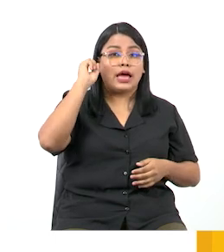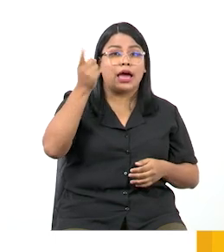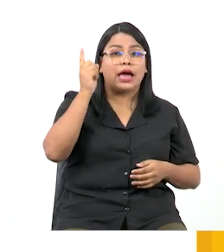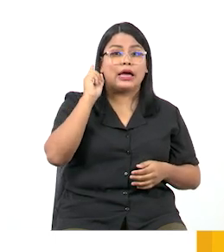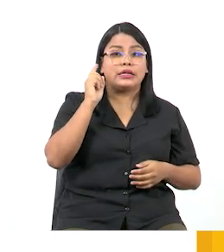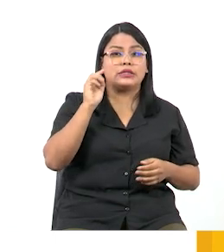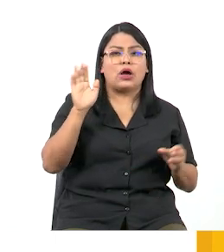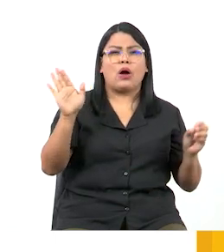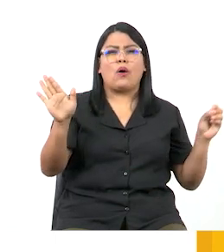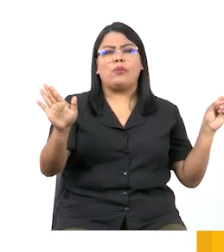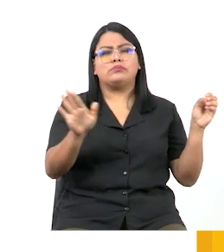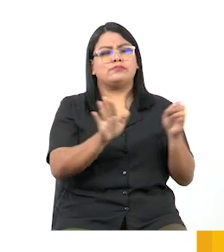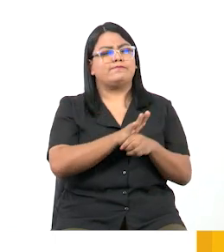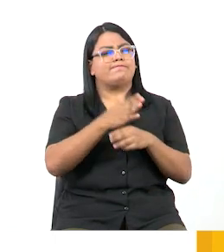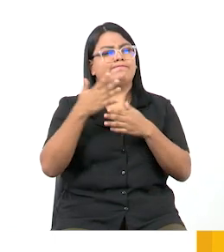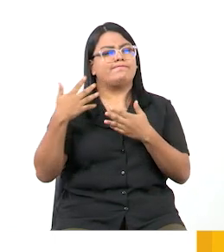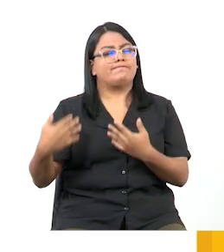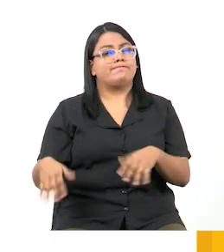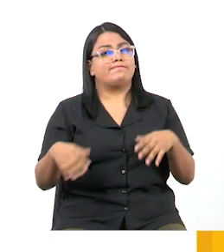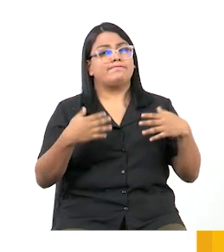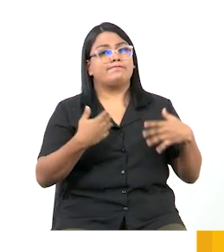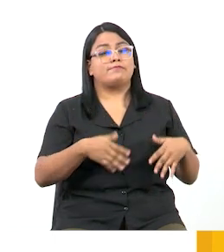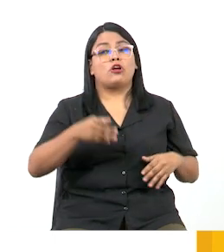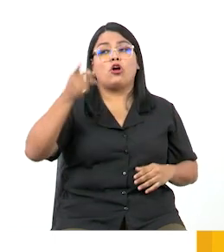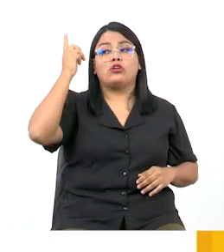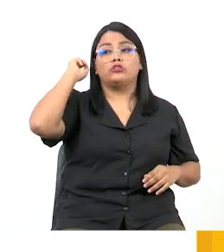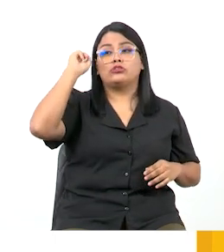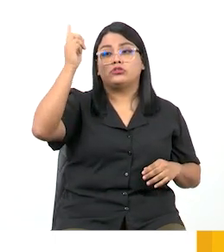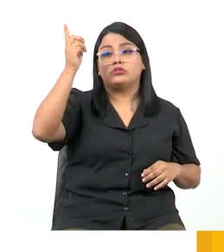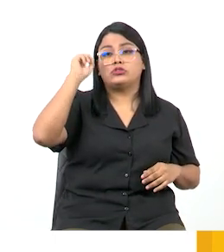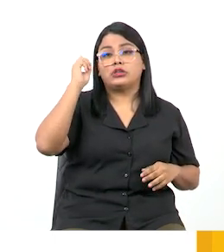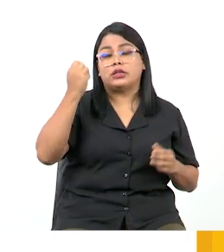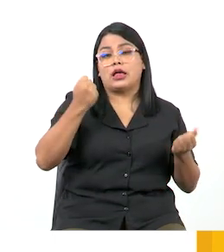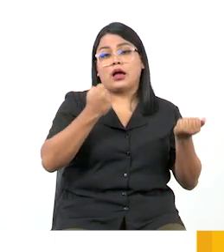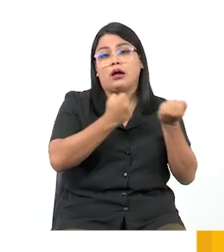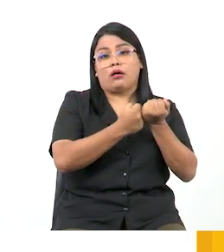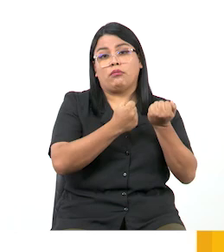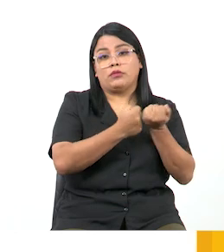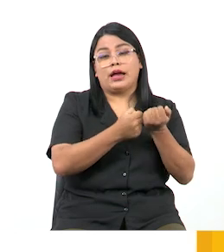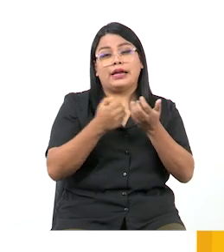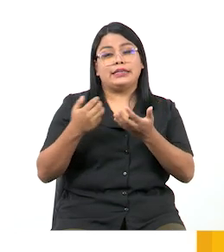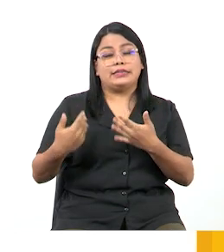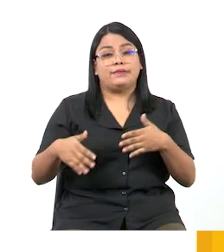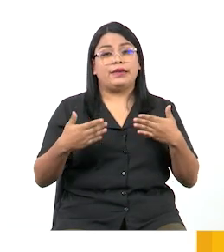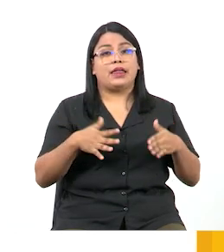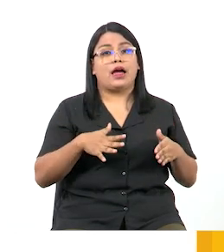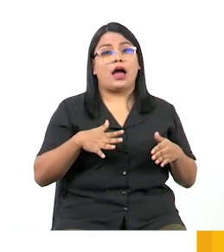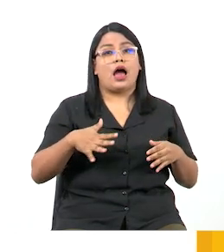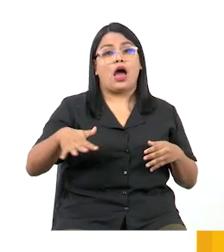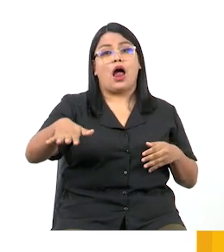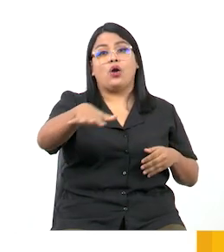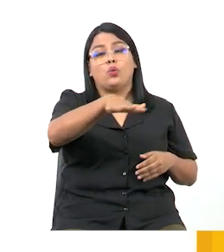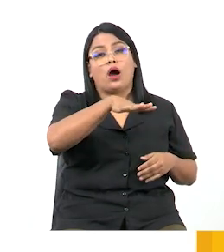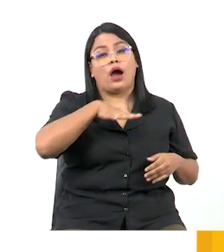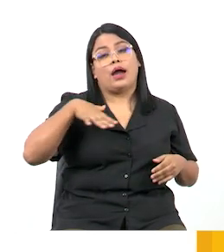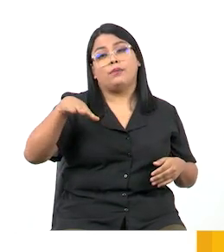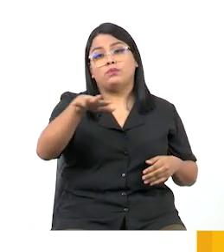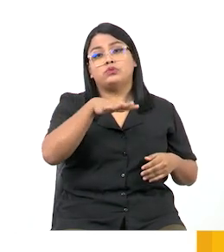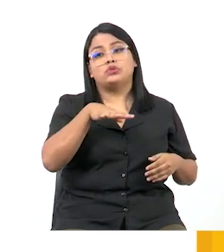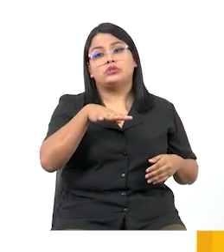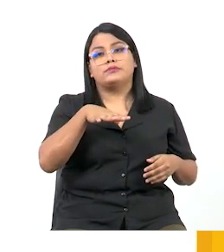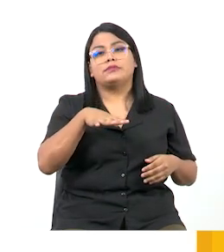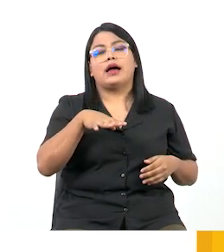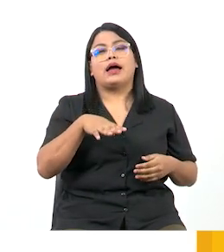docente. Son todas aquellas actividades en las que el docente mediará. Actividad en campo. El